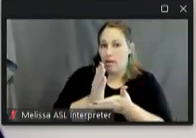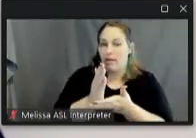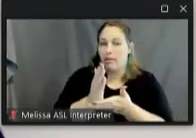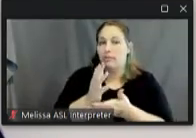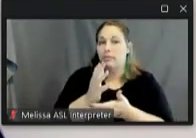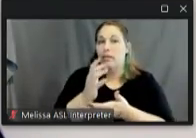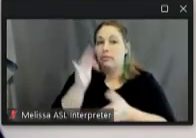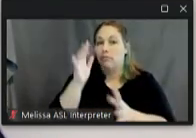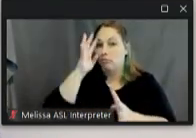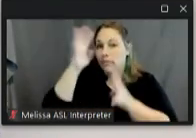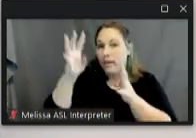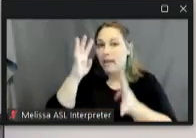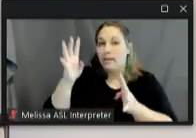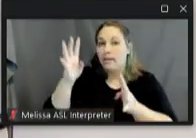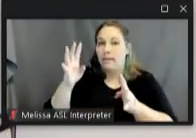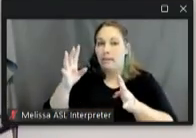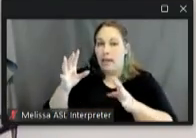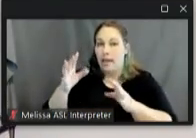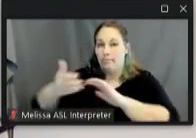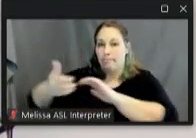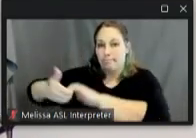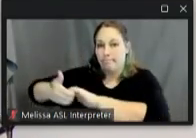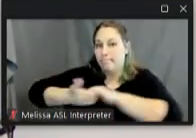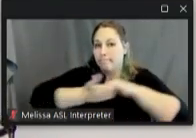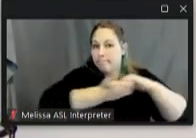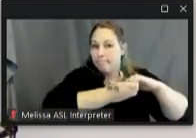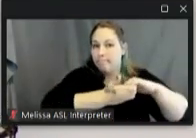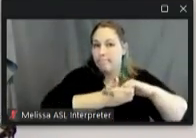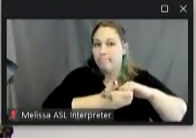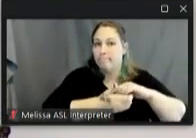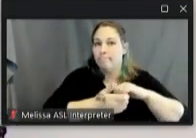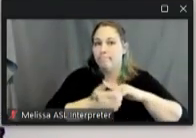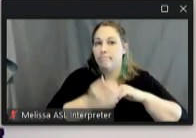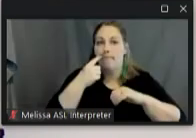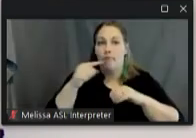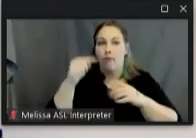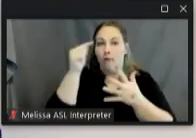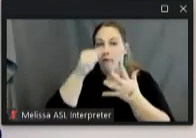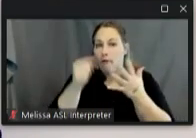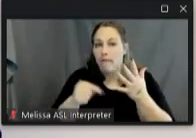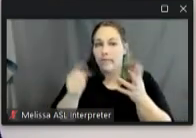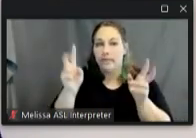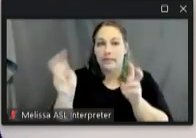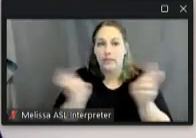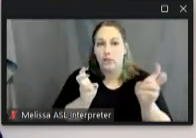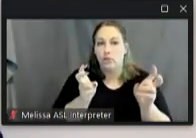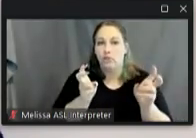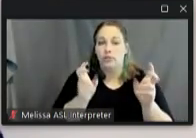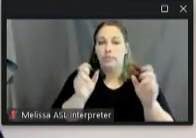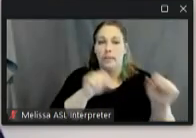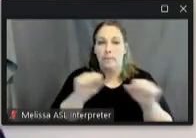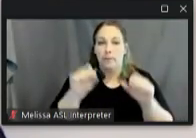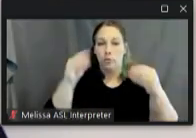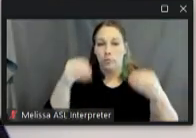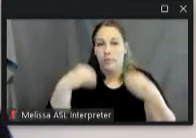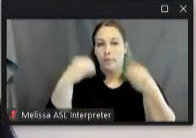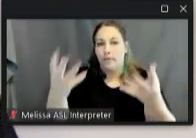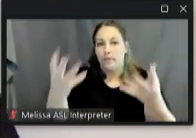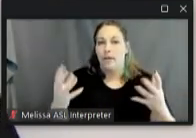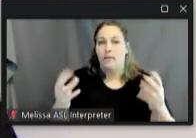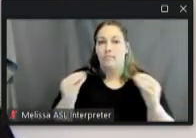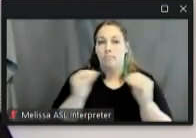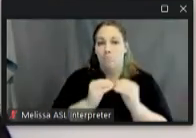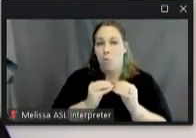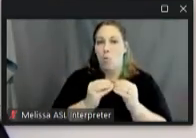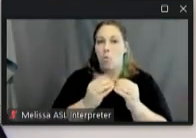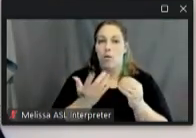herramientas legales importantes para dignificar la vida de las personas con discapacidad. Por otra parte, la Red Solidaria y el Programa